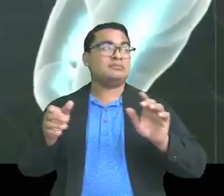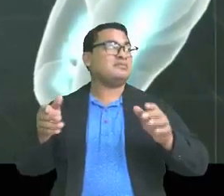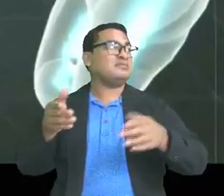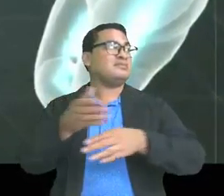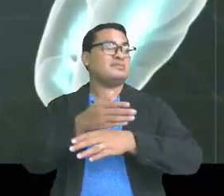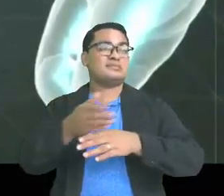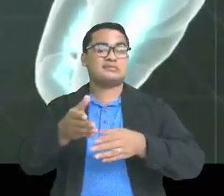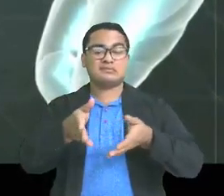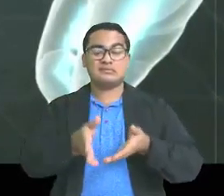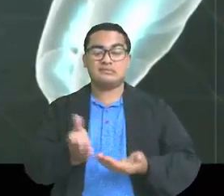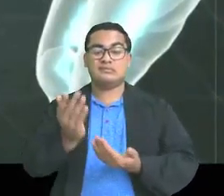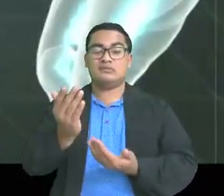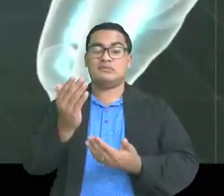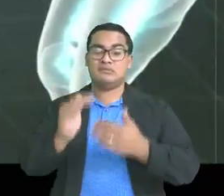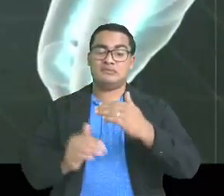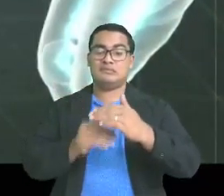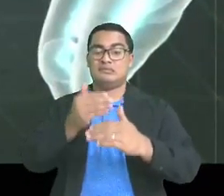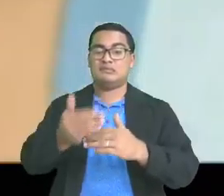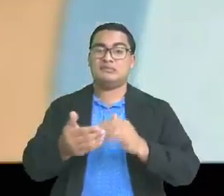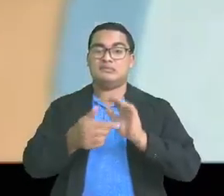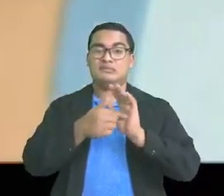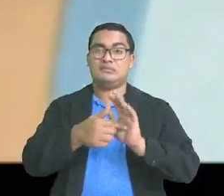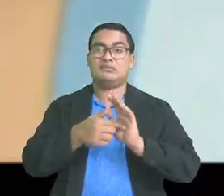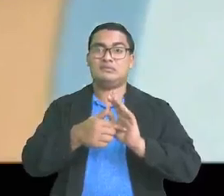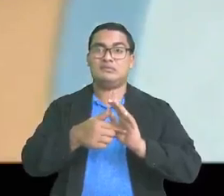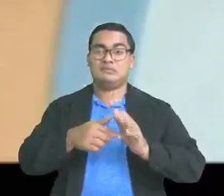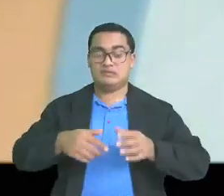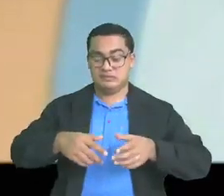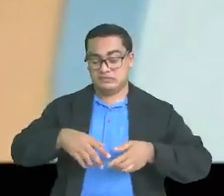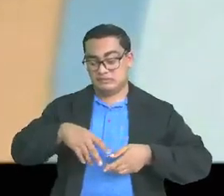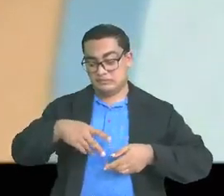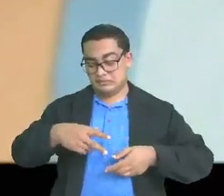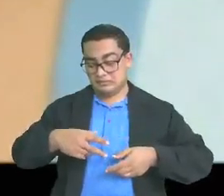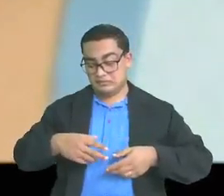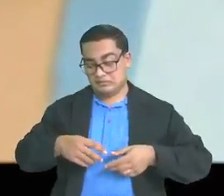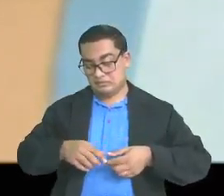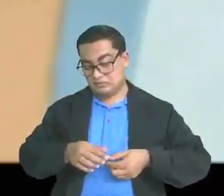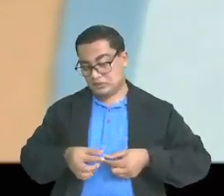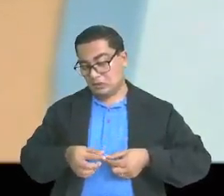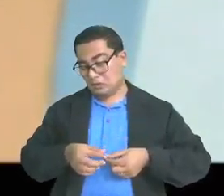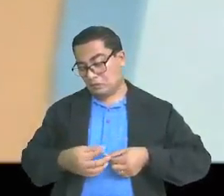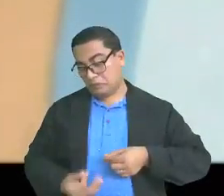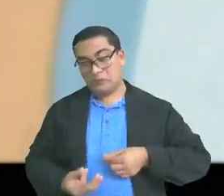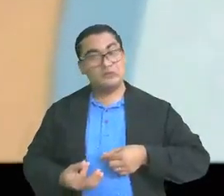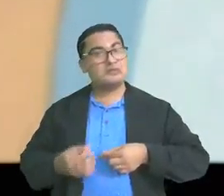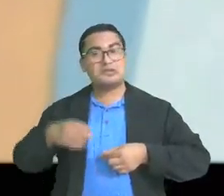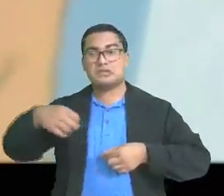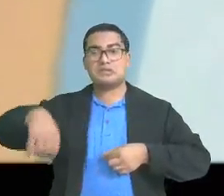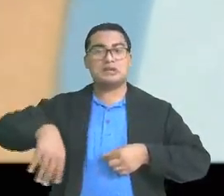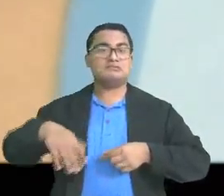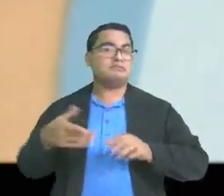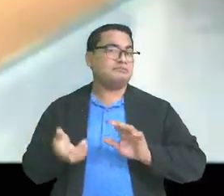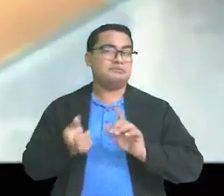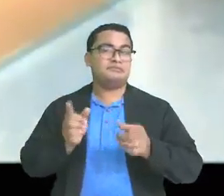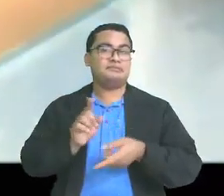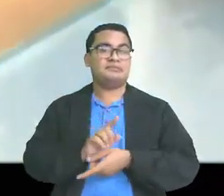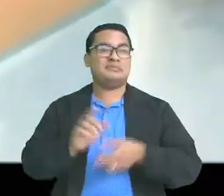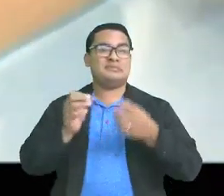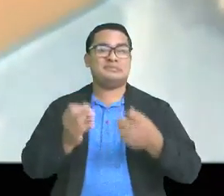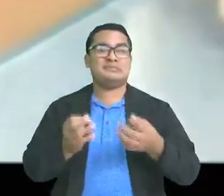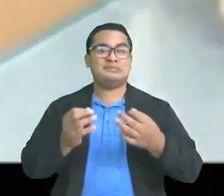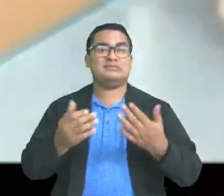después del nacimiento. Es por eso que a los niños se les cae el ombligo. ¿Ya? Es este normal mecanismo. Exactamente, es normal.